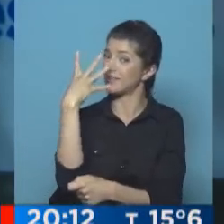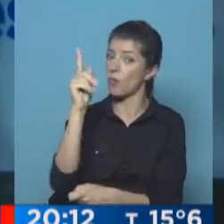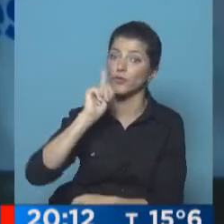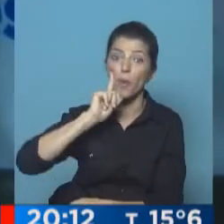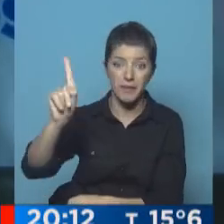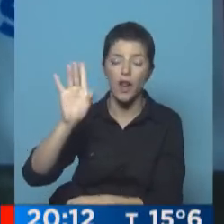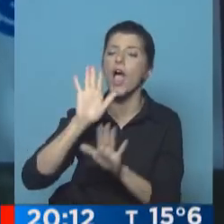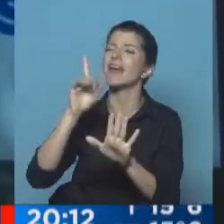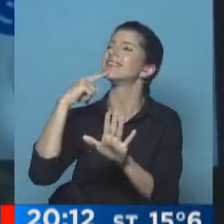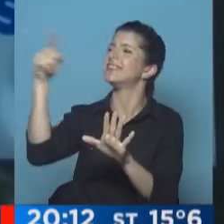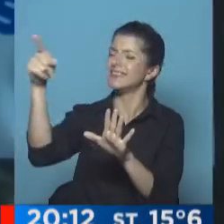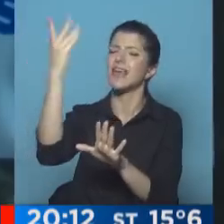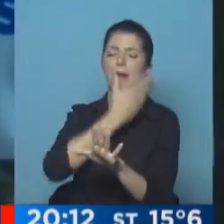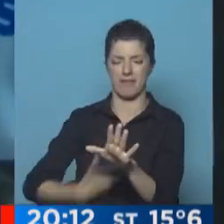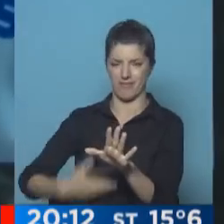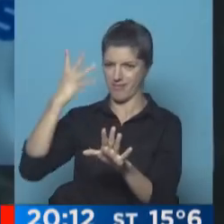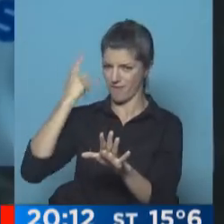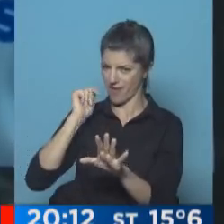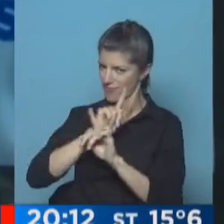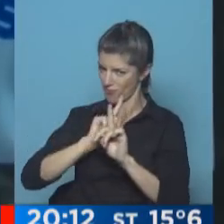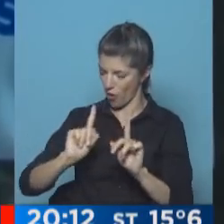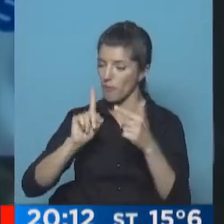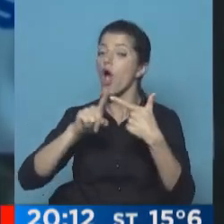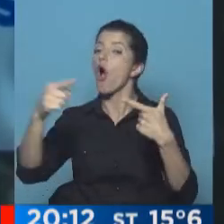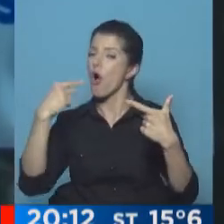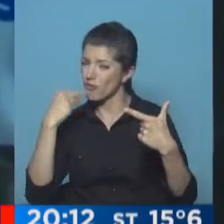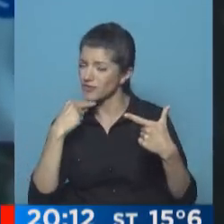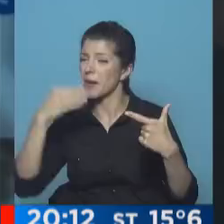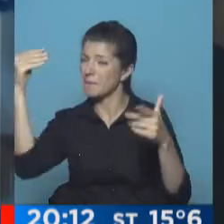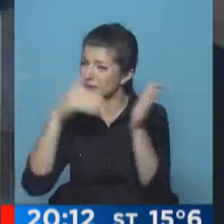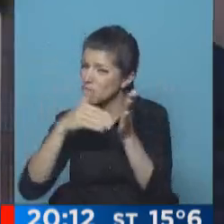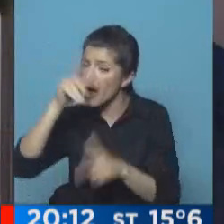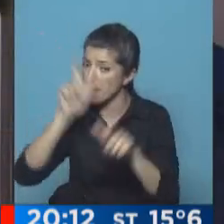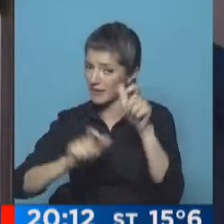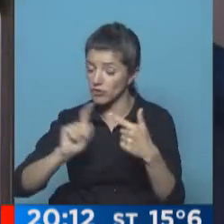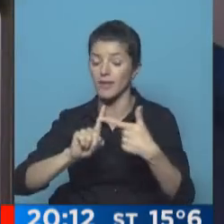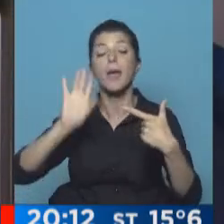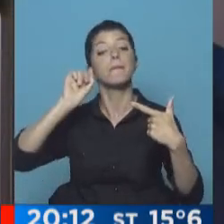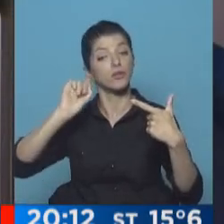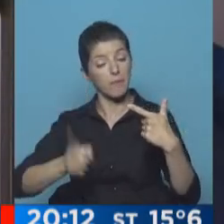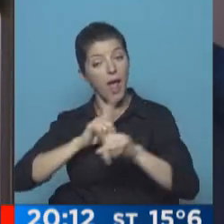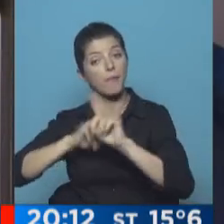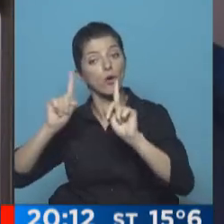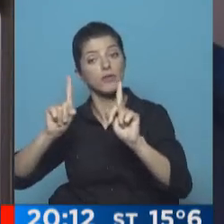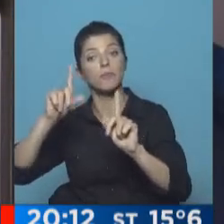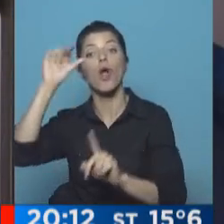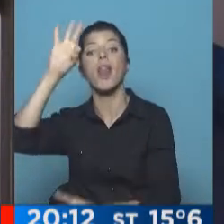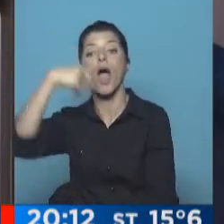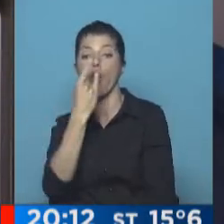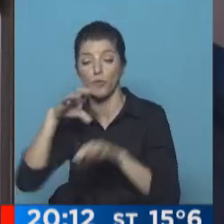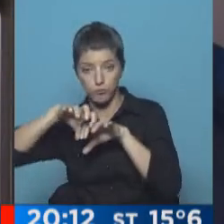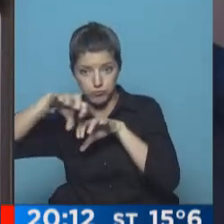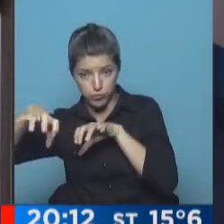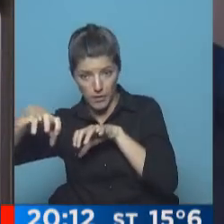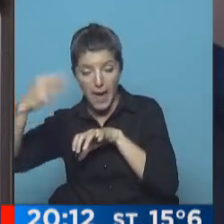está planteando el presidente Francia 11 millones de personas y además Naciones Unidas tiene una dependencia